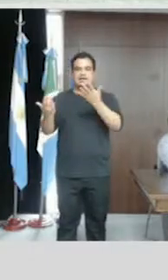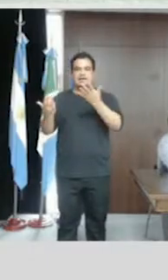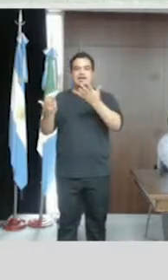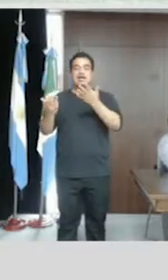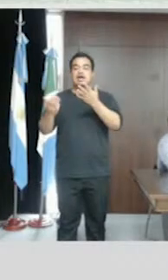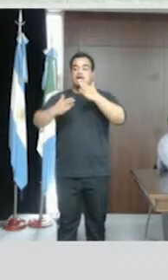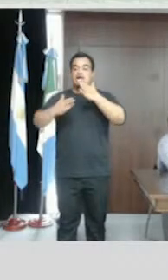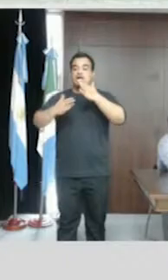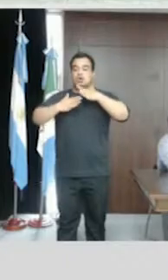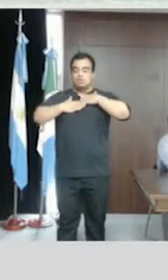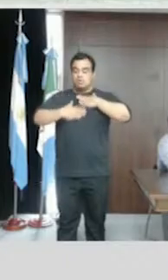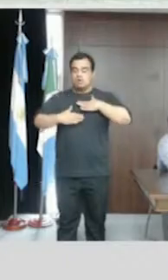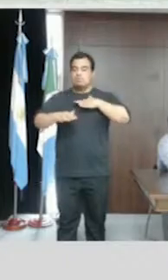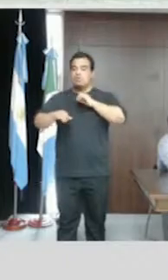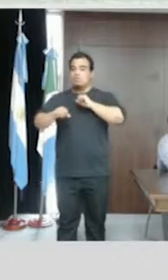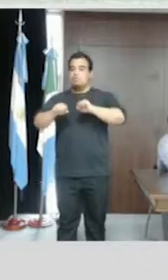posibilidad de movimiento,